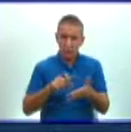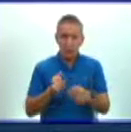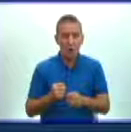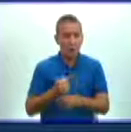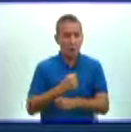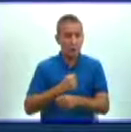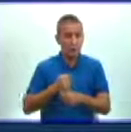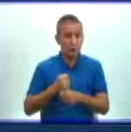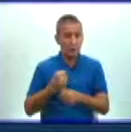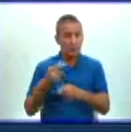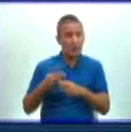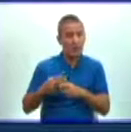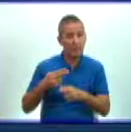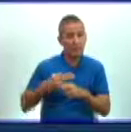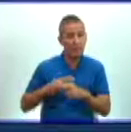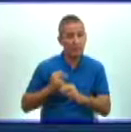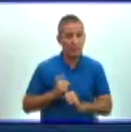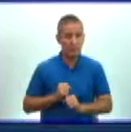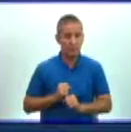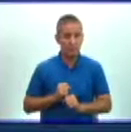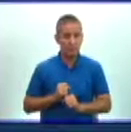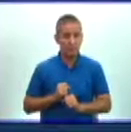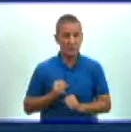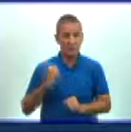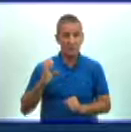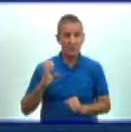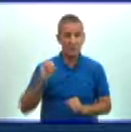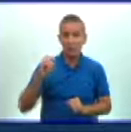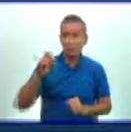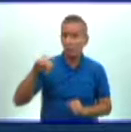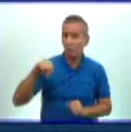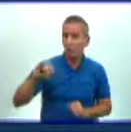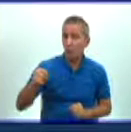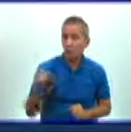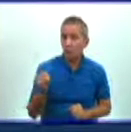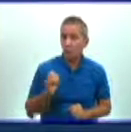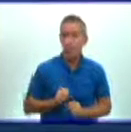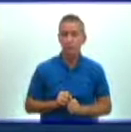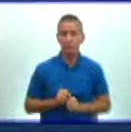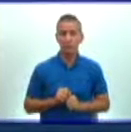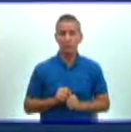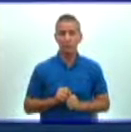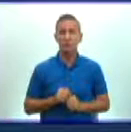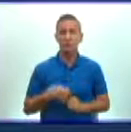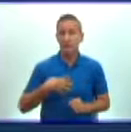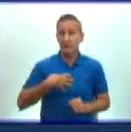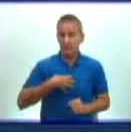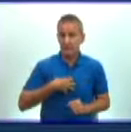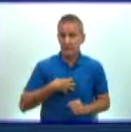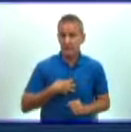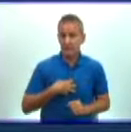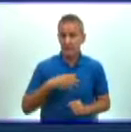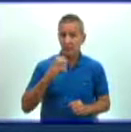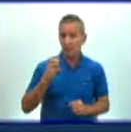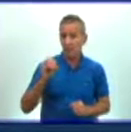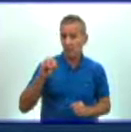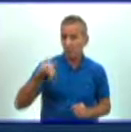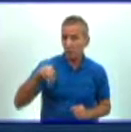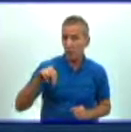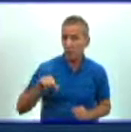utilizo preposiciones, conjunciones. Aquí tenemos a la conjunción